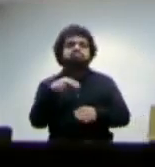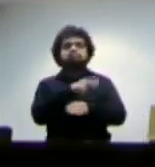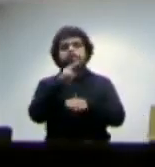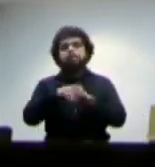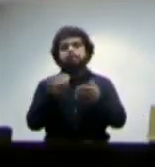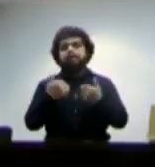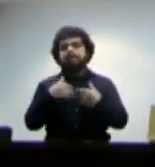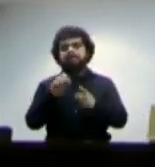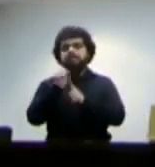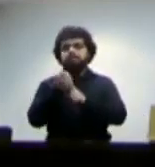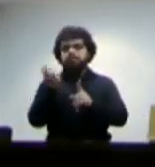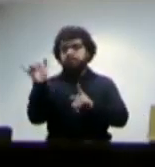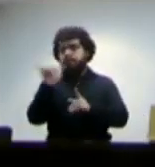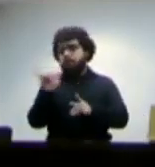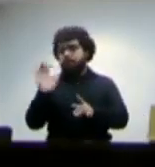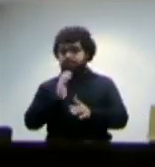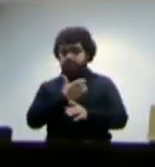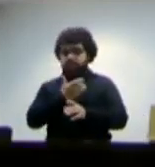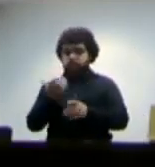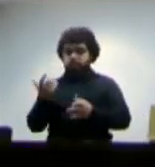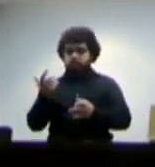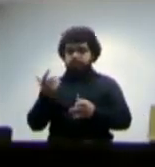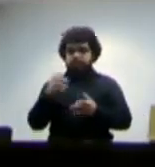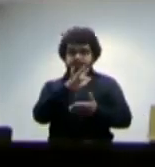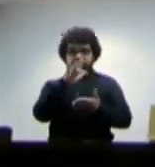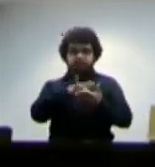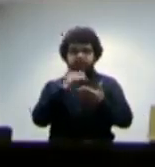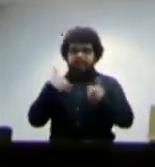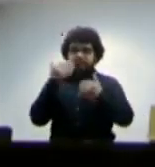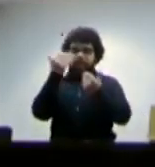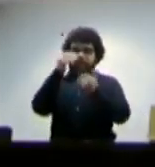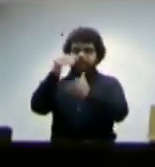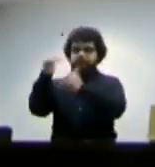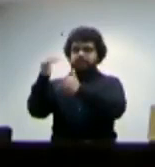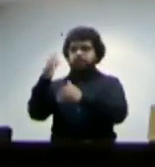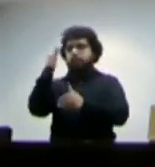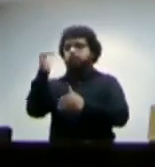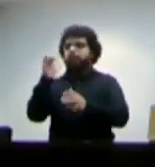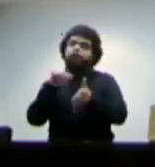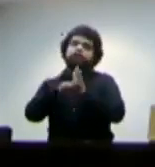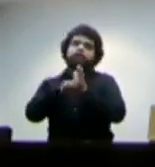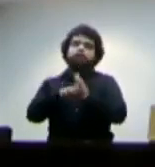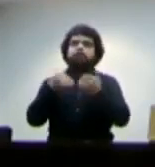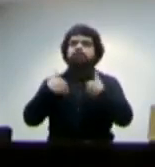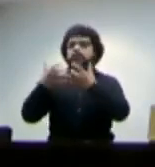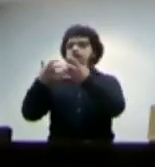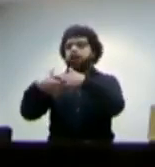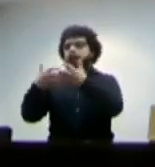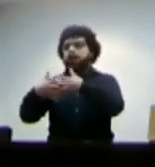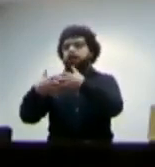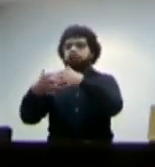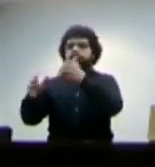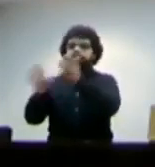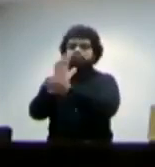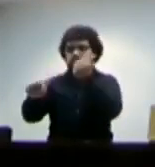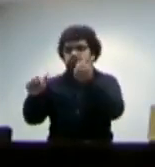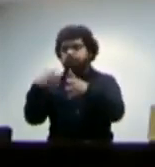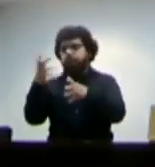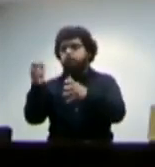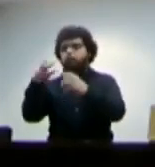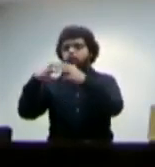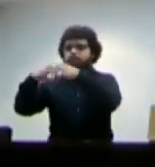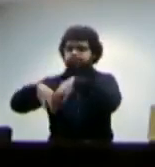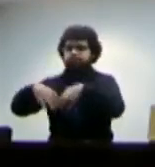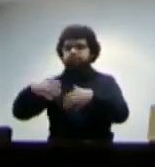unidades de nosotros, pueden tener limitaciones porque tienen algún equipo con problemas y se limitan. Pero eso es